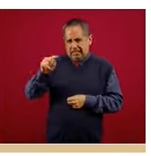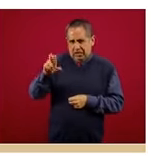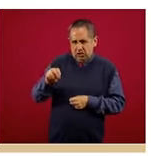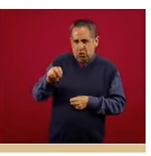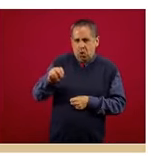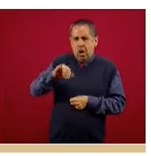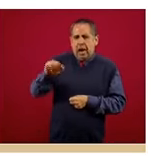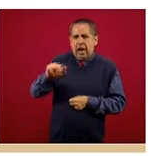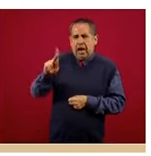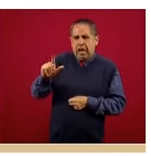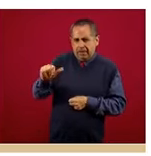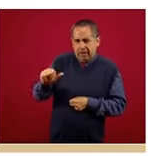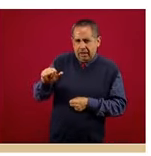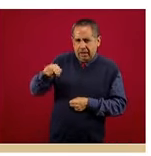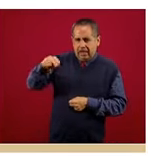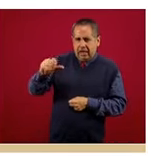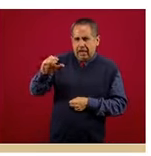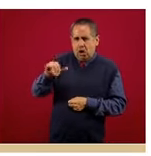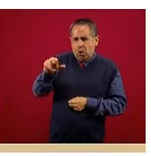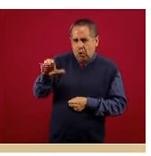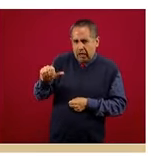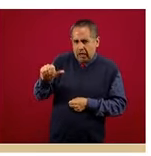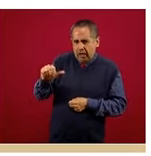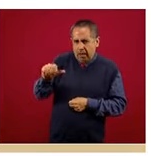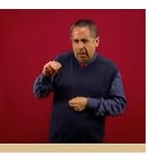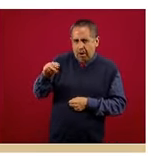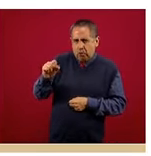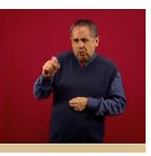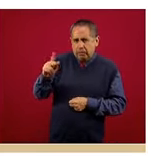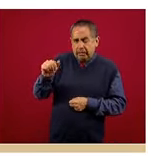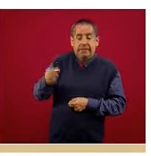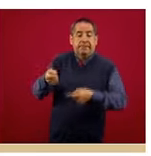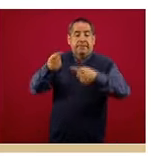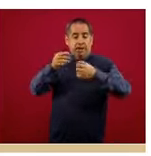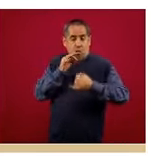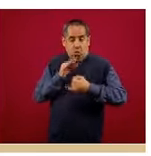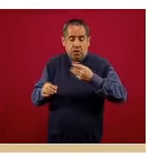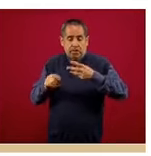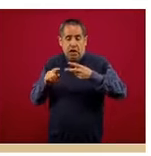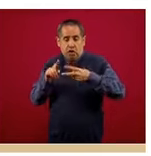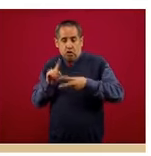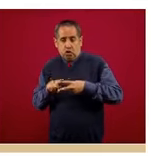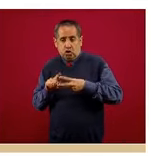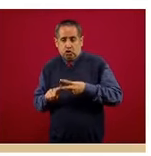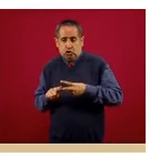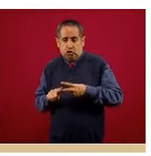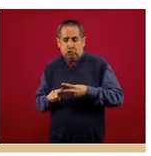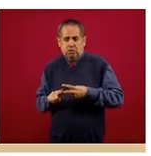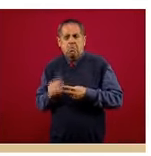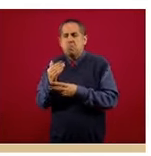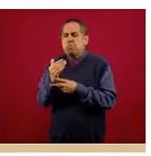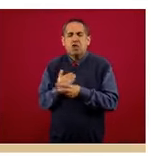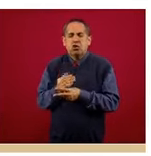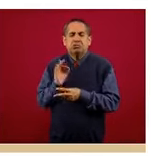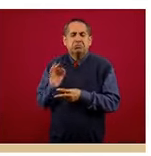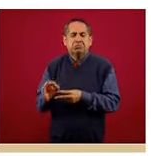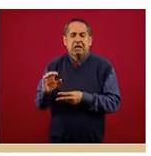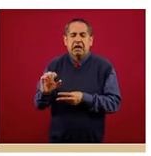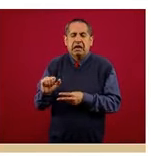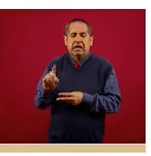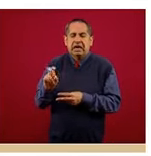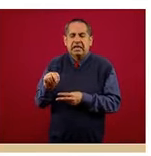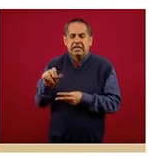y Macuspana, y 2 municipios que tienen en la semana 26 la menor transmisión, que son Cárdenas